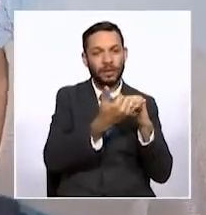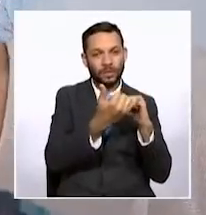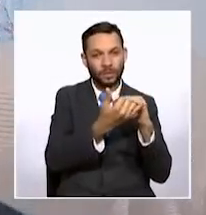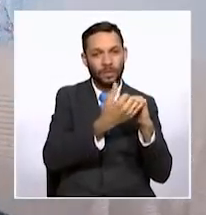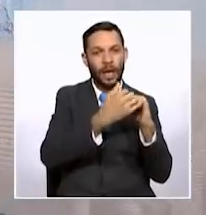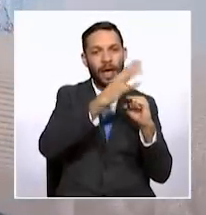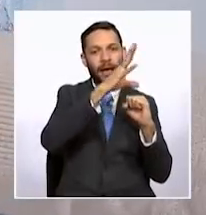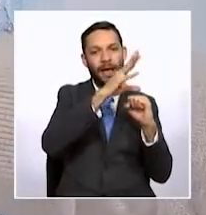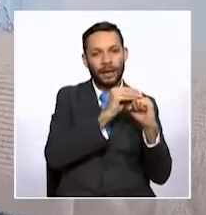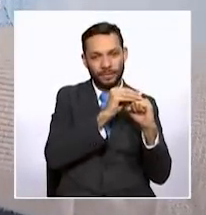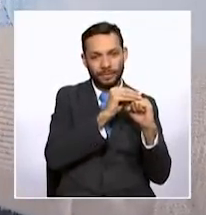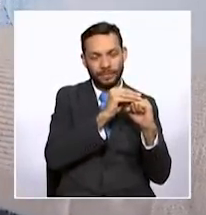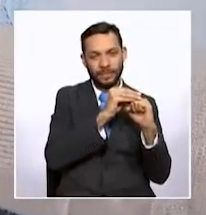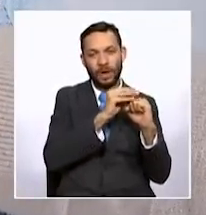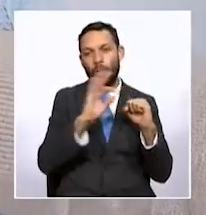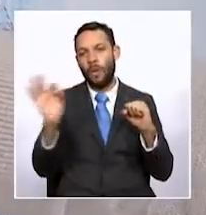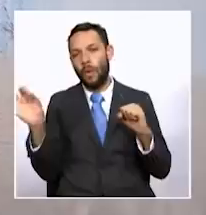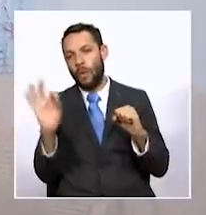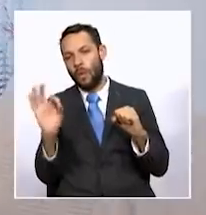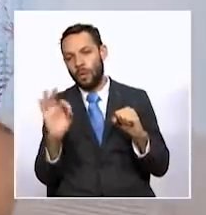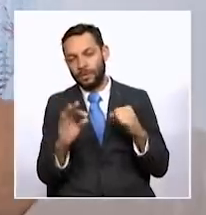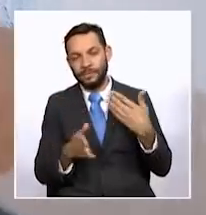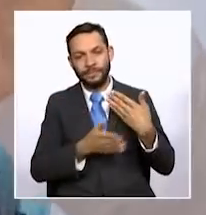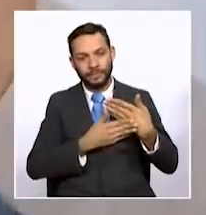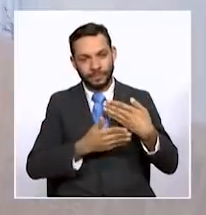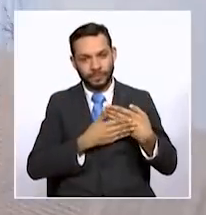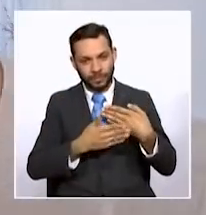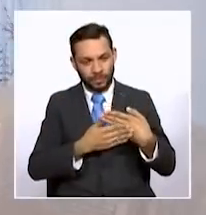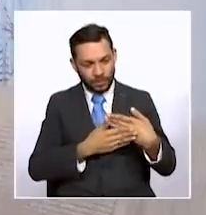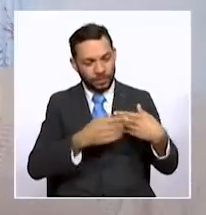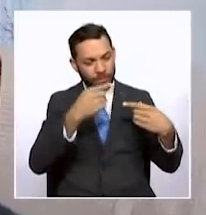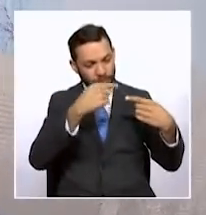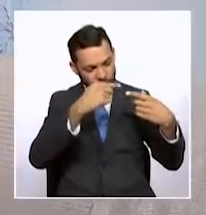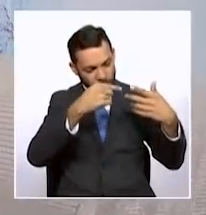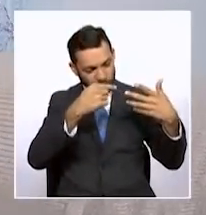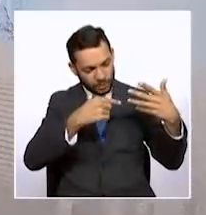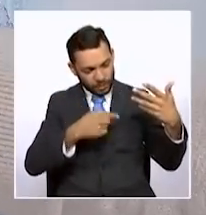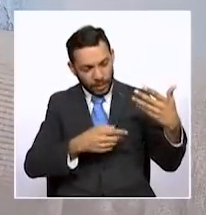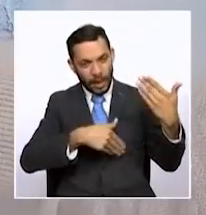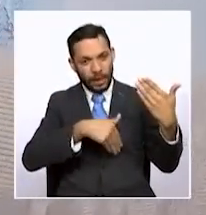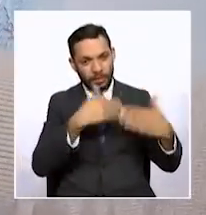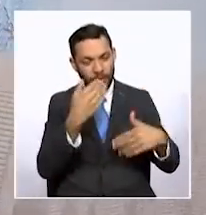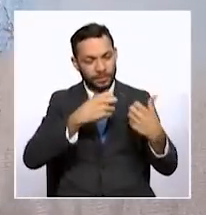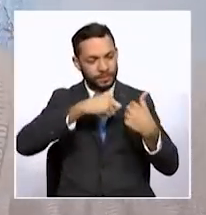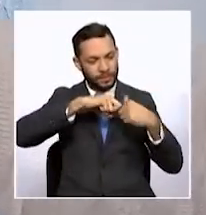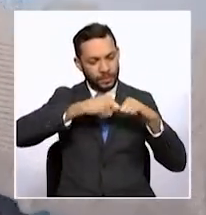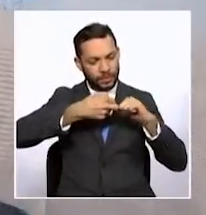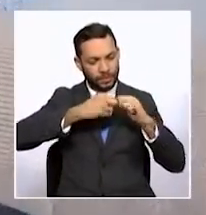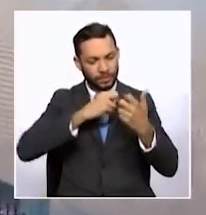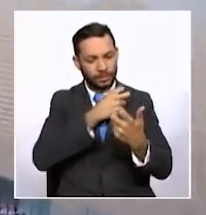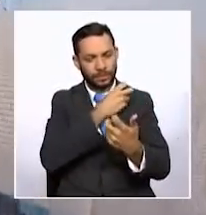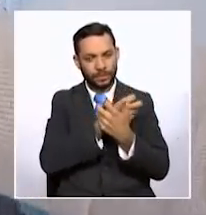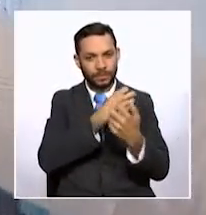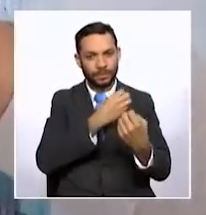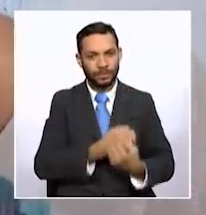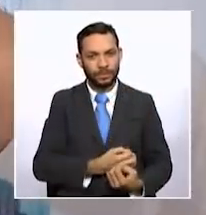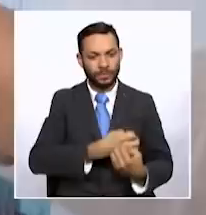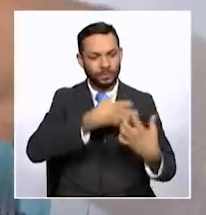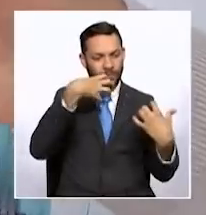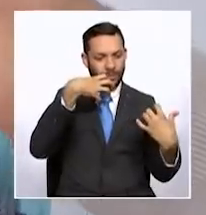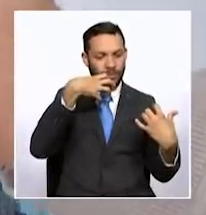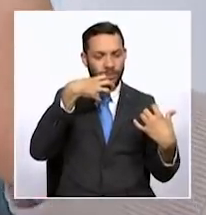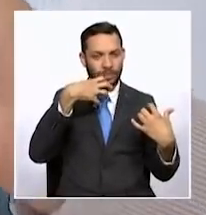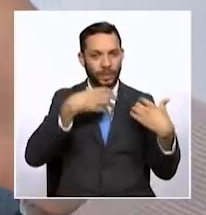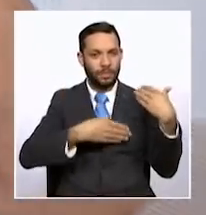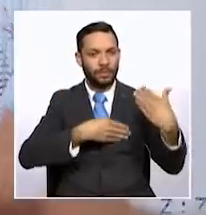meniscal crónica. O también tenemos signos incipientes, o sea, que son signos iniciales de artrosis en el cual podemos ver un afilamiento de las espinas